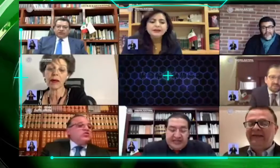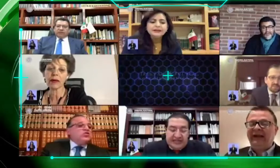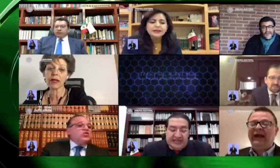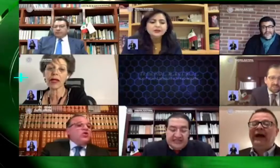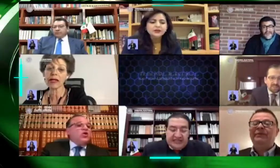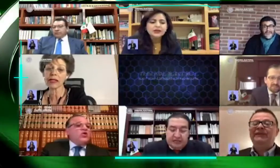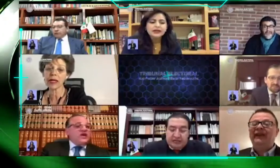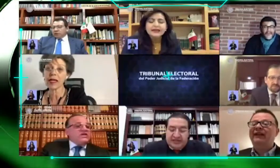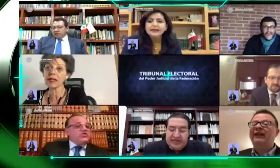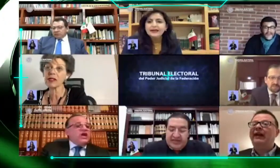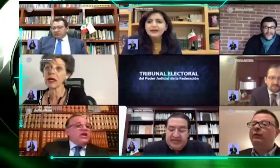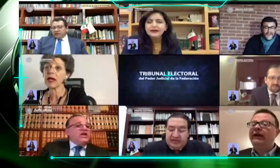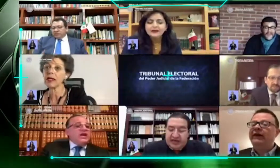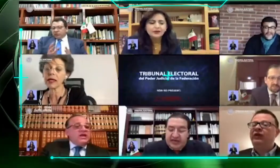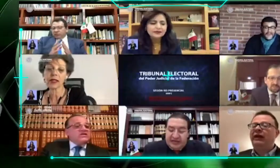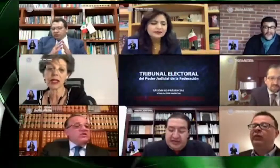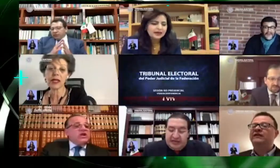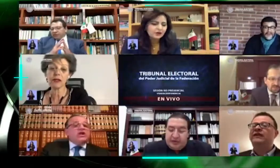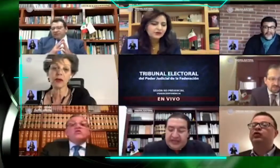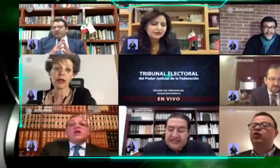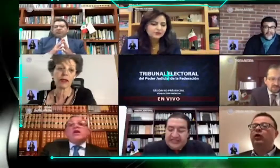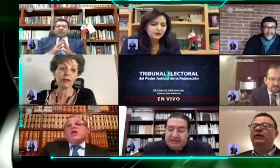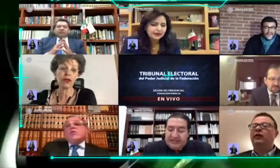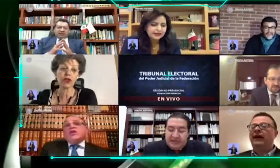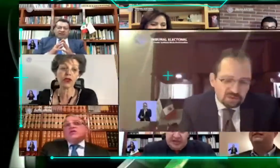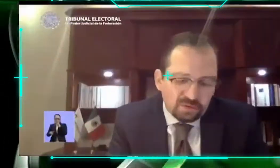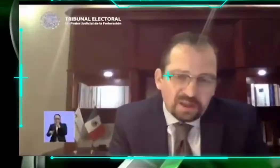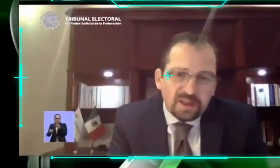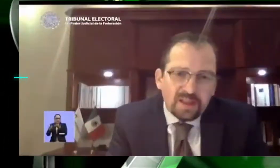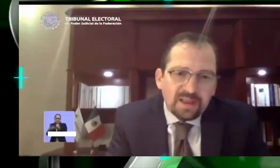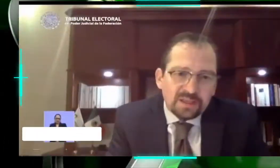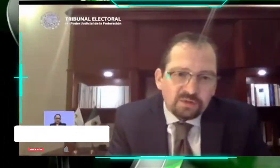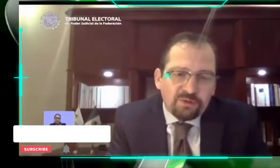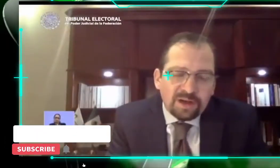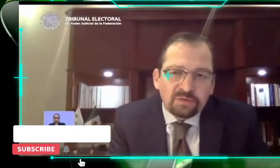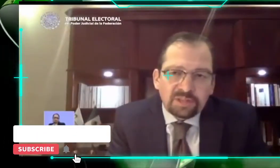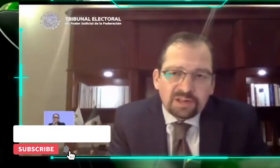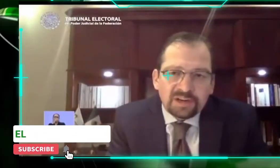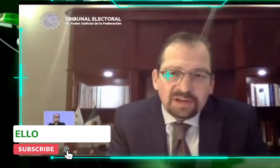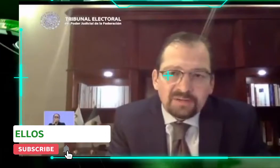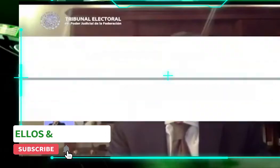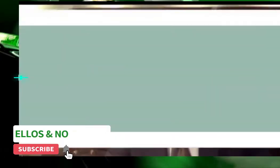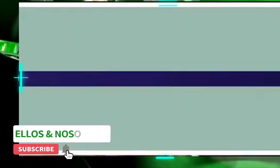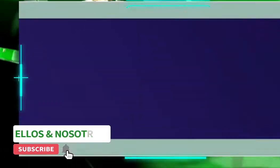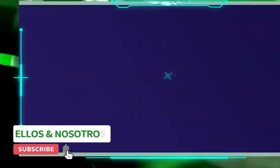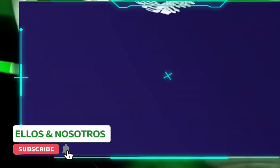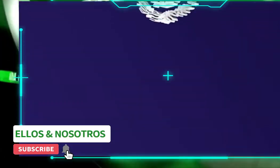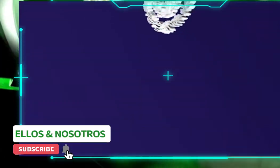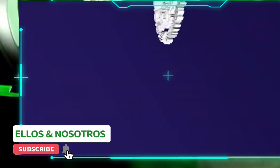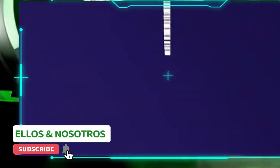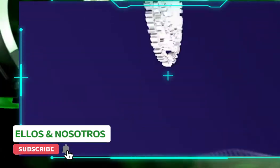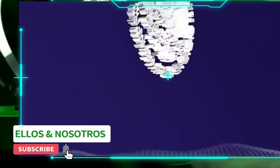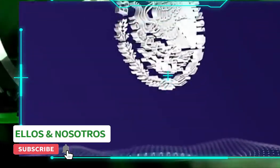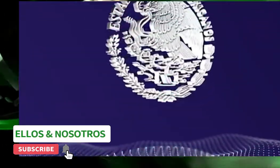las gubernaturas del presente proceso electoral hagan efectivo el principio de paridad.